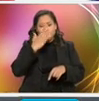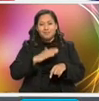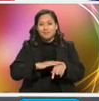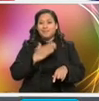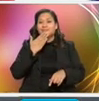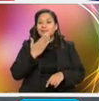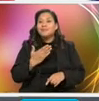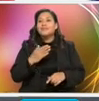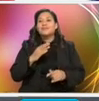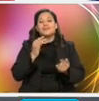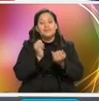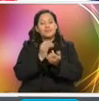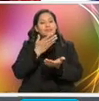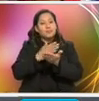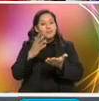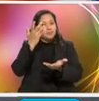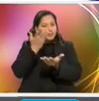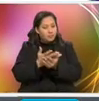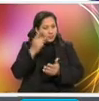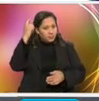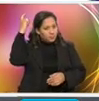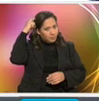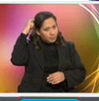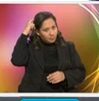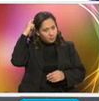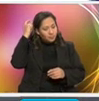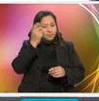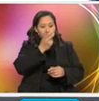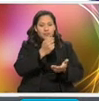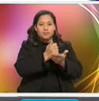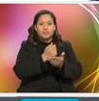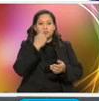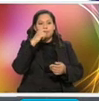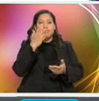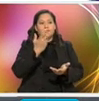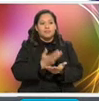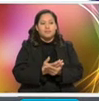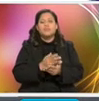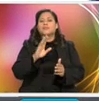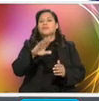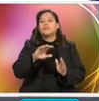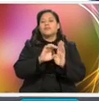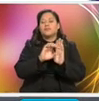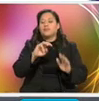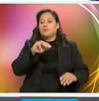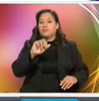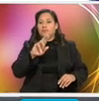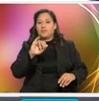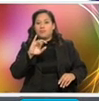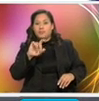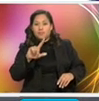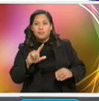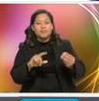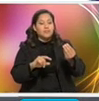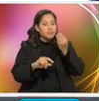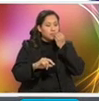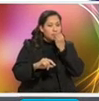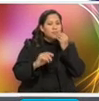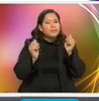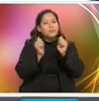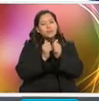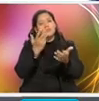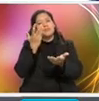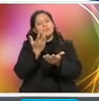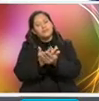pues descansar al cerebro. Estos nutrimentos también sirven para descansar. Oye, Maribel, y por ejemplo, la alimentación en conjunto con el descanso, con